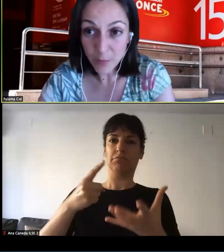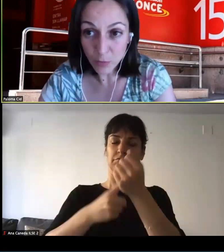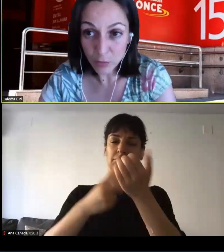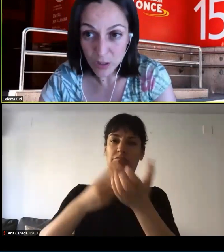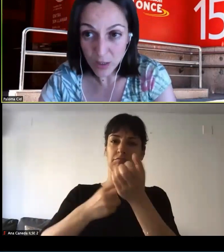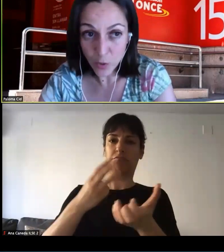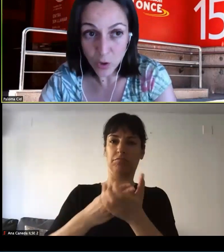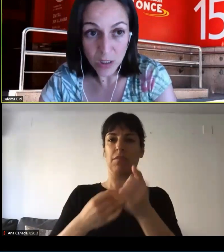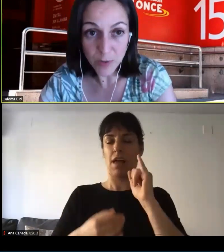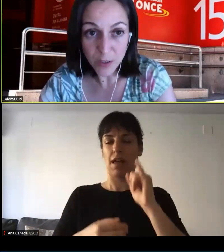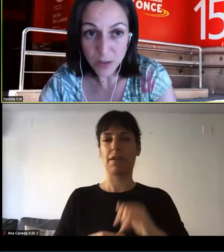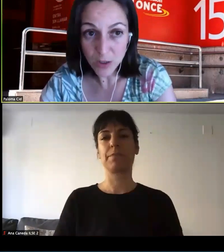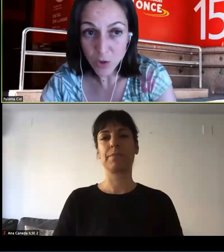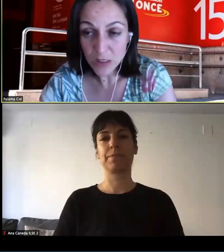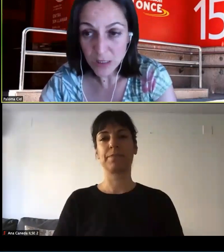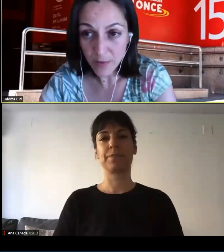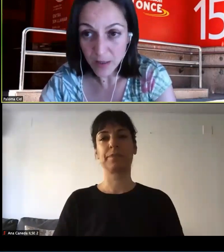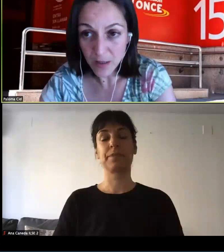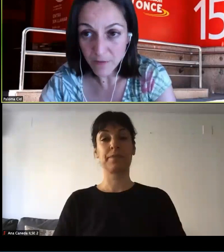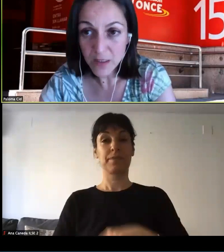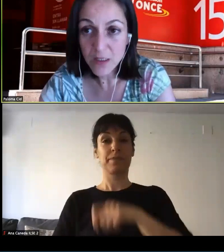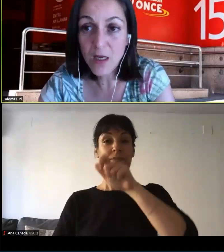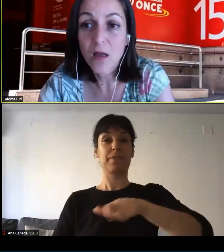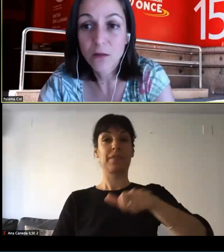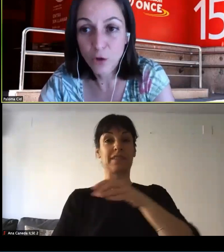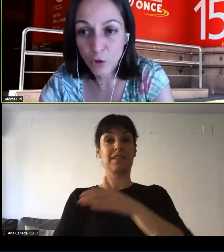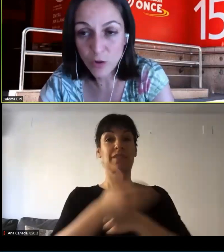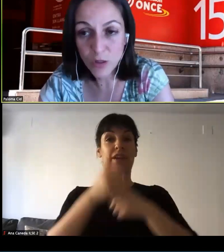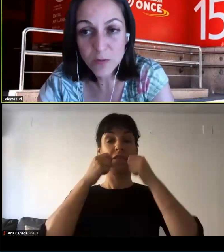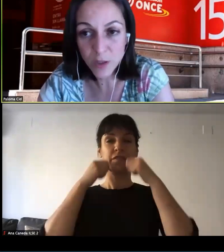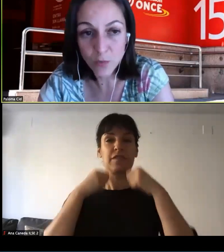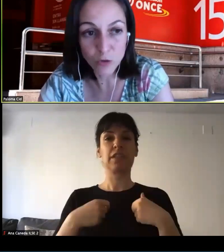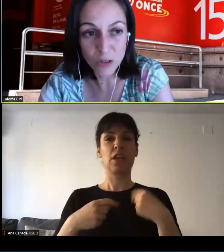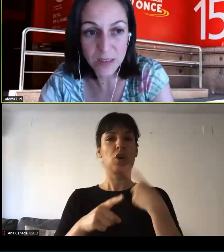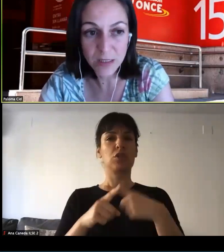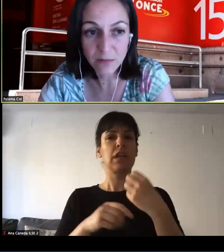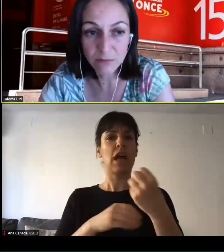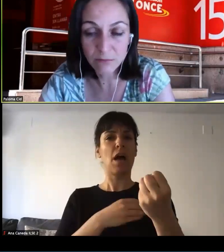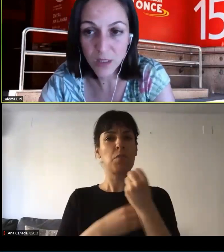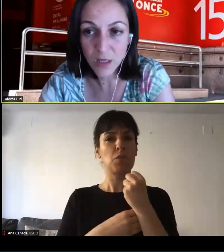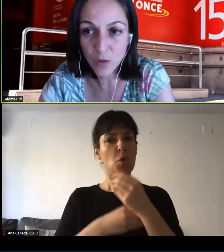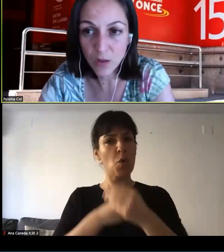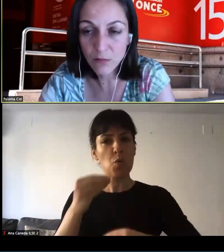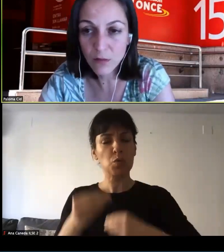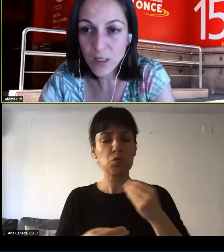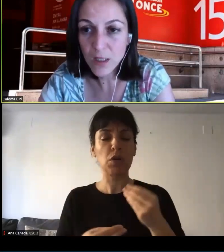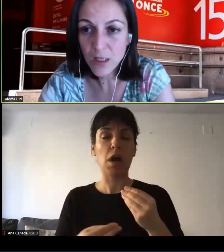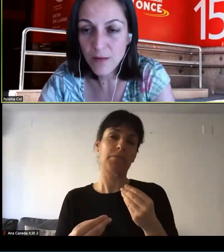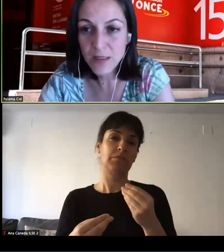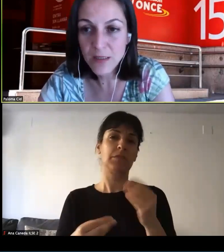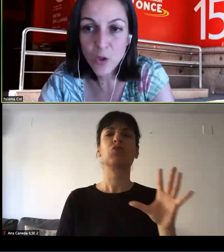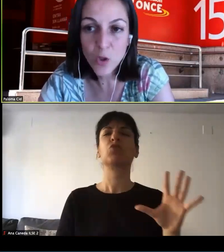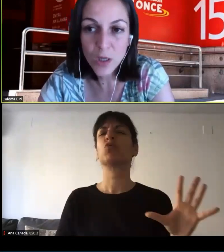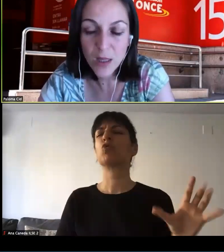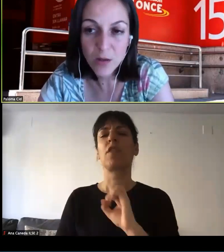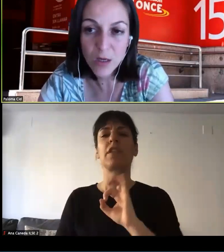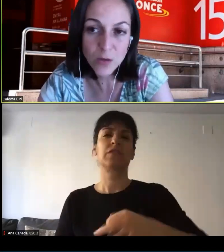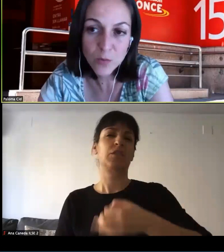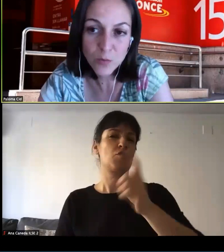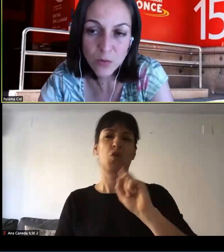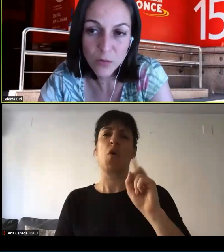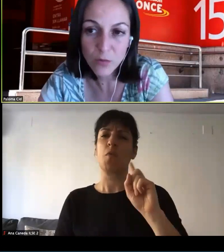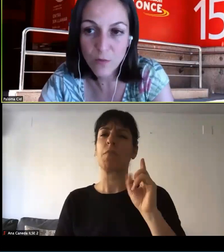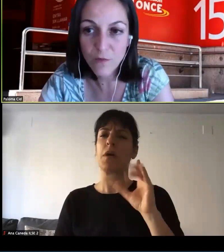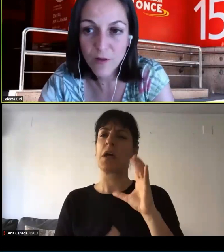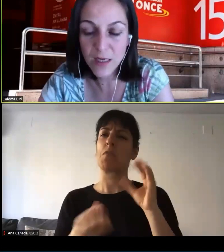¿Utilizan productos de apoyo las personas con discapacidad física? No todas, pero muchas sí, ¿de acuerdo? Y van a ser los relacionados